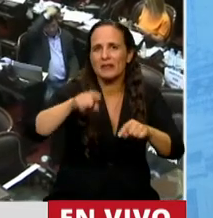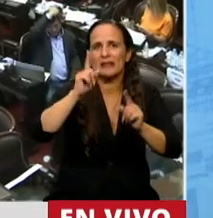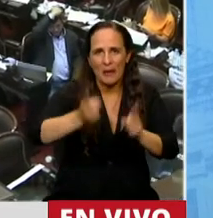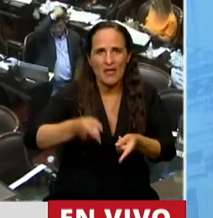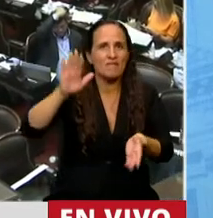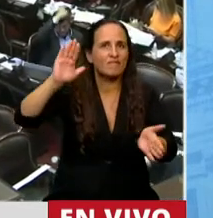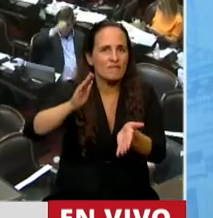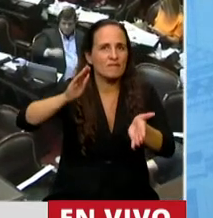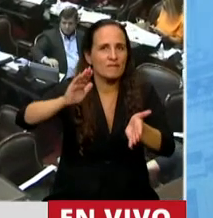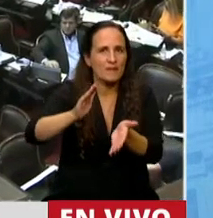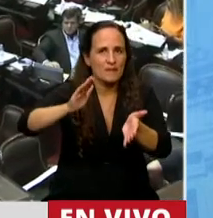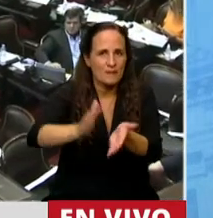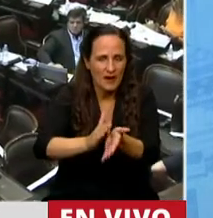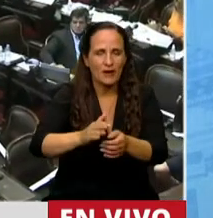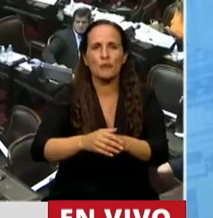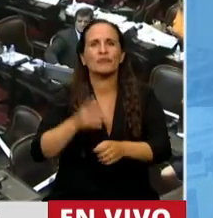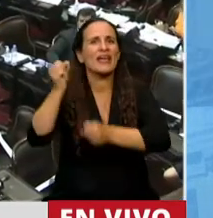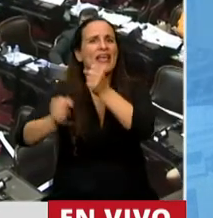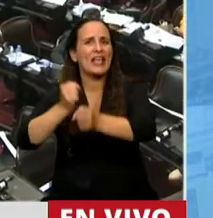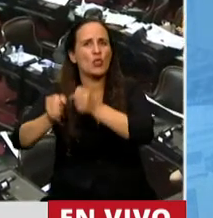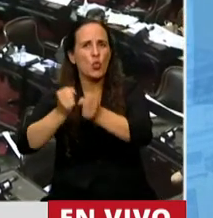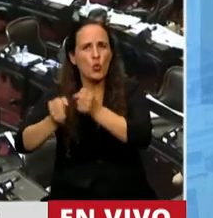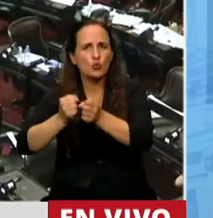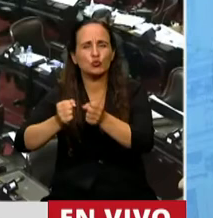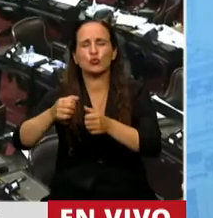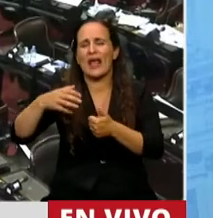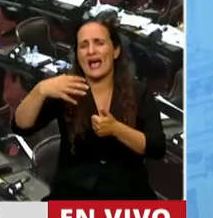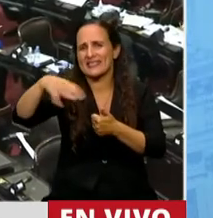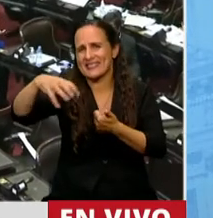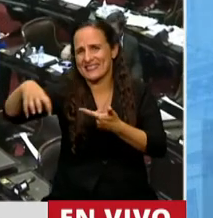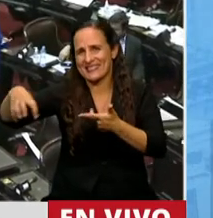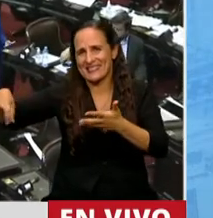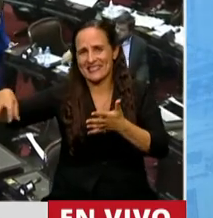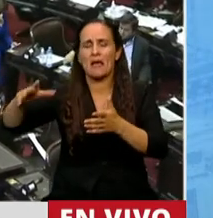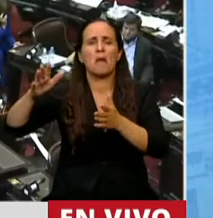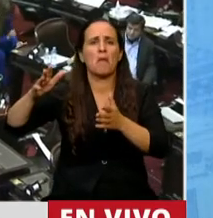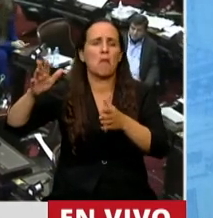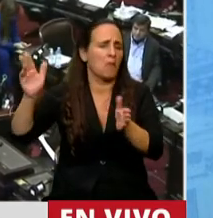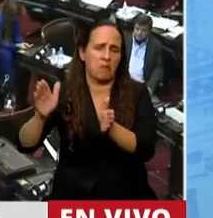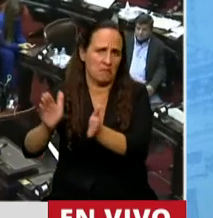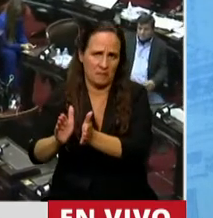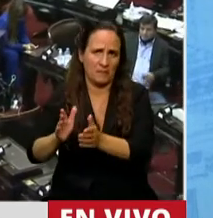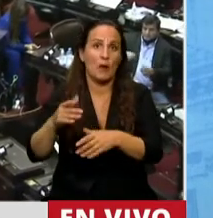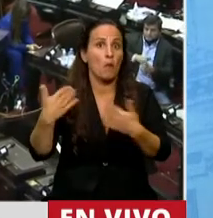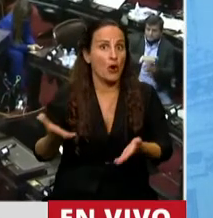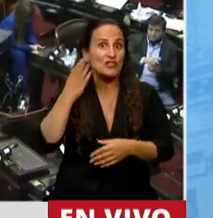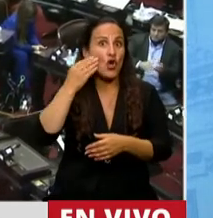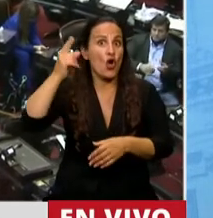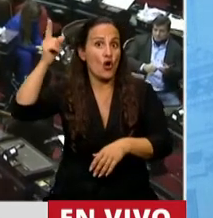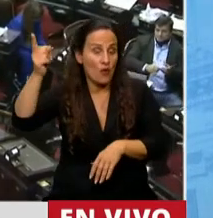anteriores se había terminado con industria estratégica como alto hornos zapla somisa y demás y por eso gran bretaña